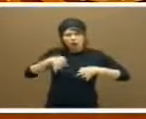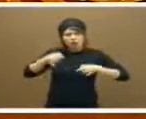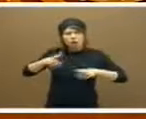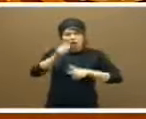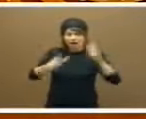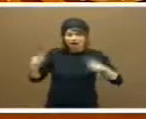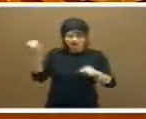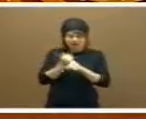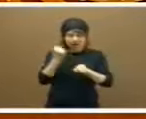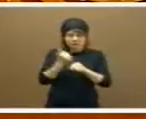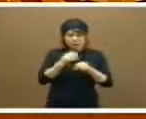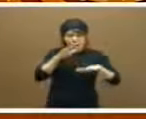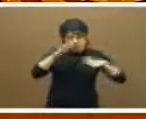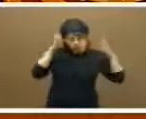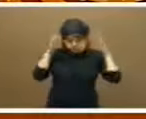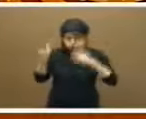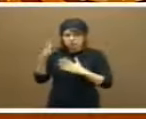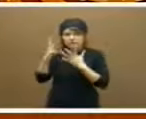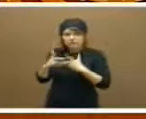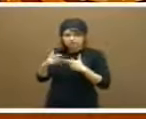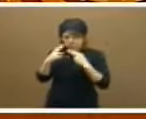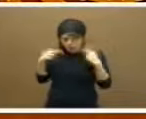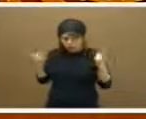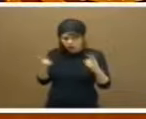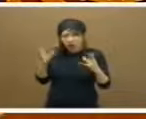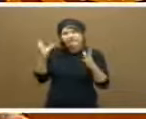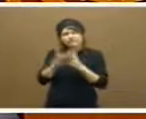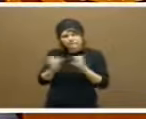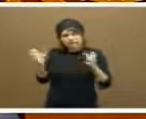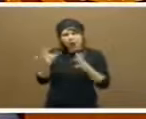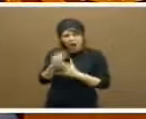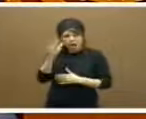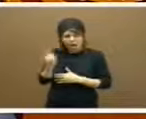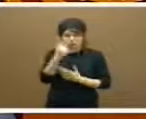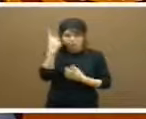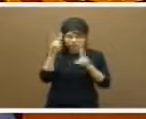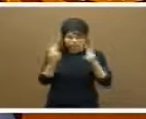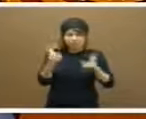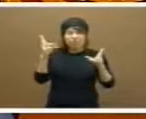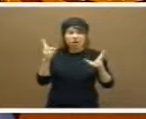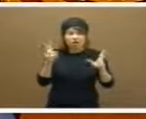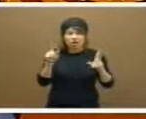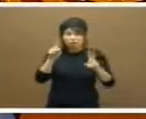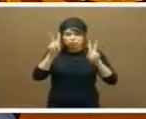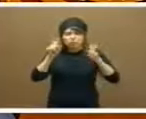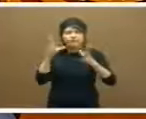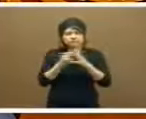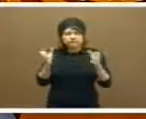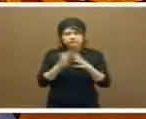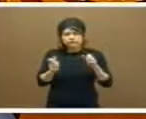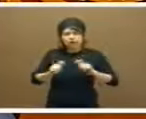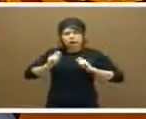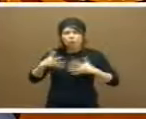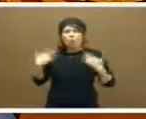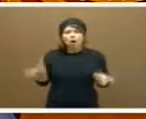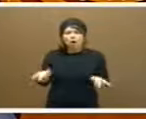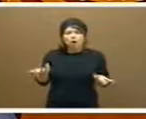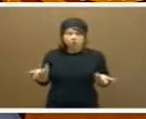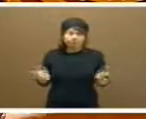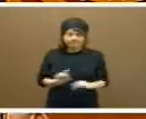gente que está trabajando para la Administración está trabajando con ganas. Y una de las cuestiones que más ganas le da a la gente de trabajar